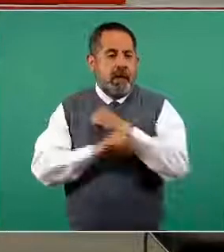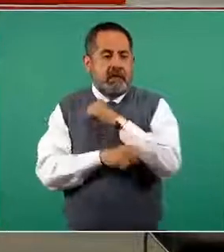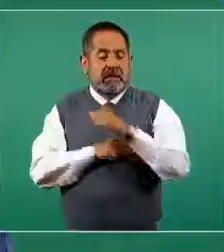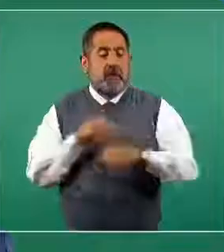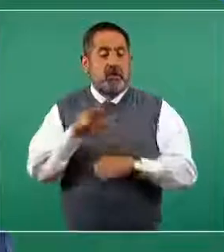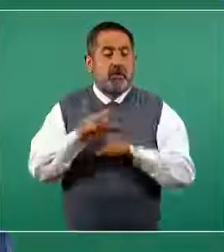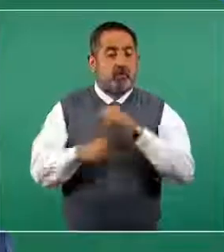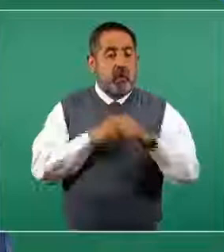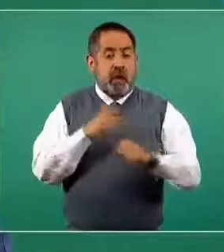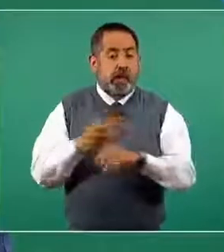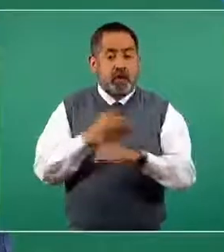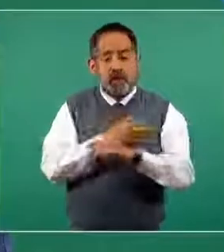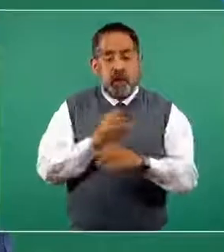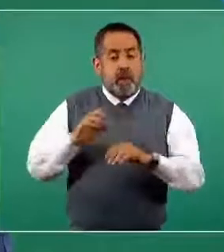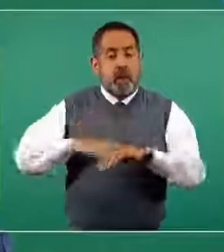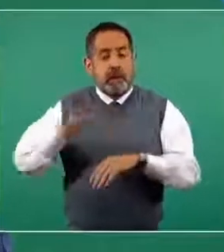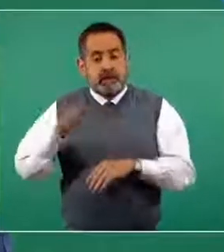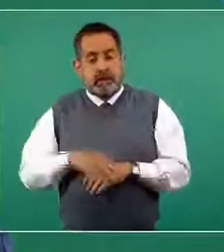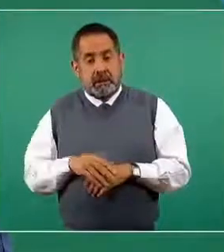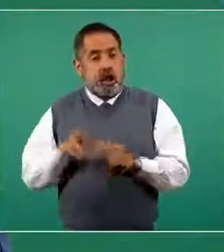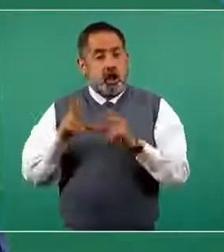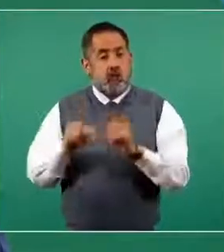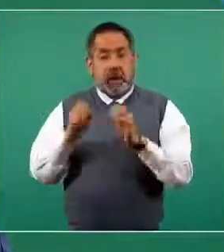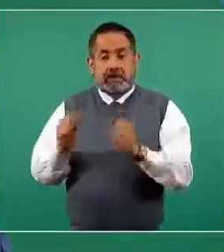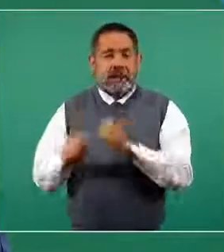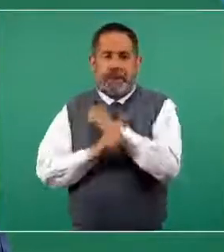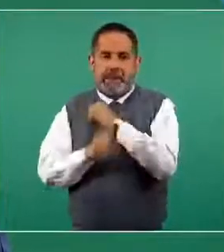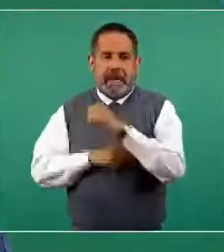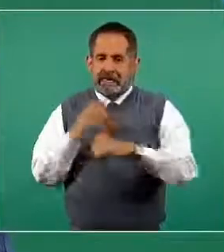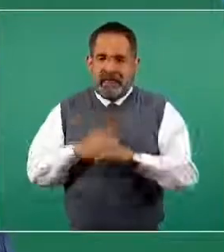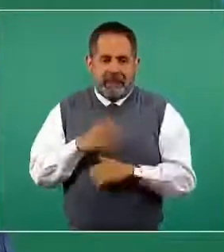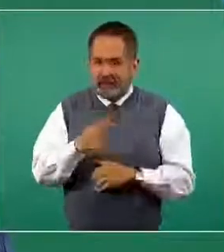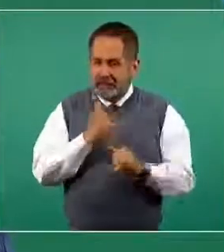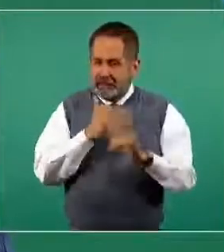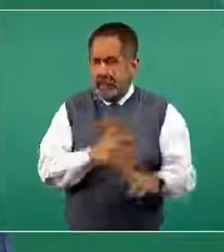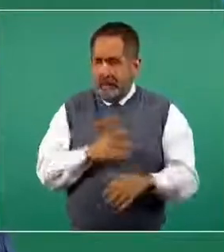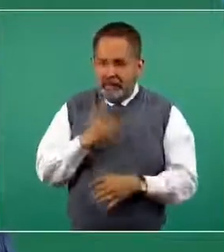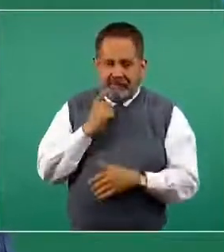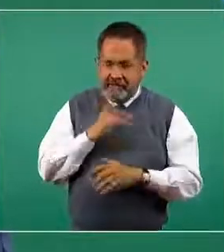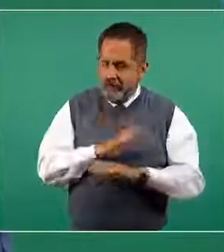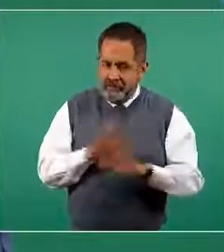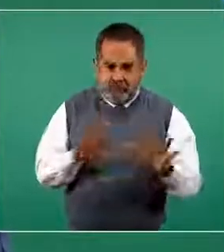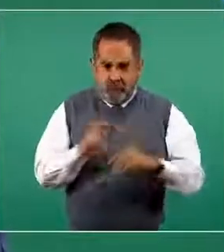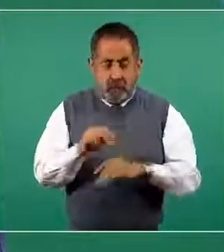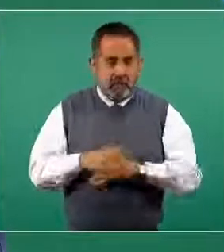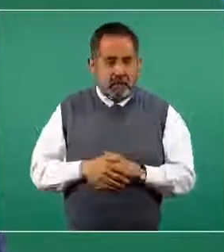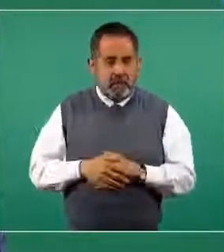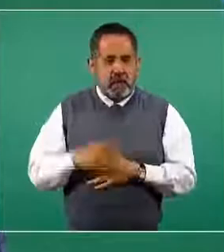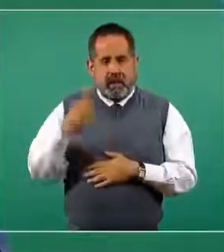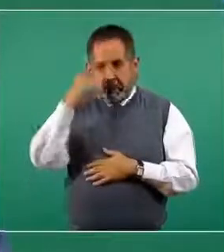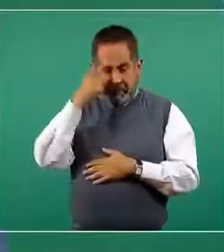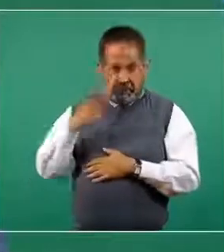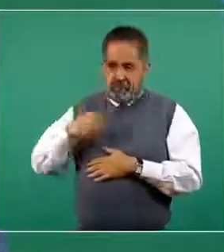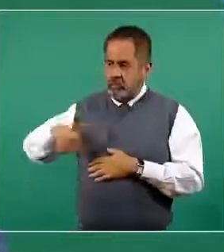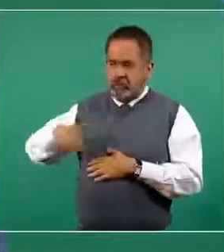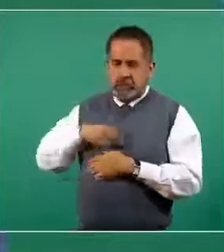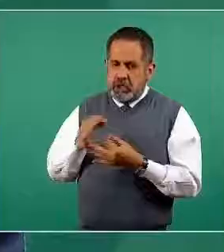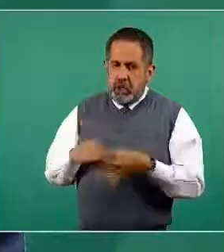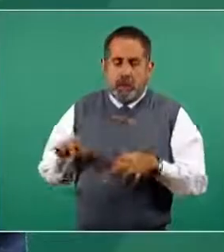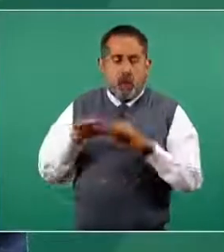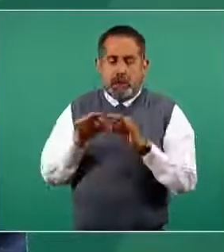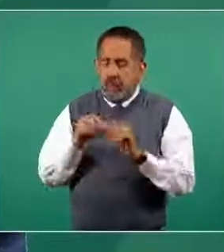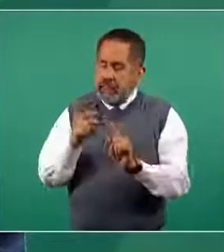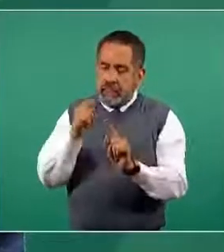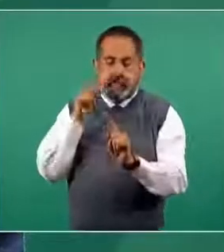18 años de edad o más que no están embarazadas. Ya lo habíamos comentado, para nosotros es muy importante seguir un